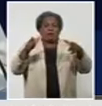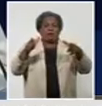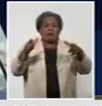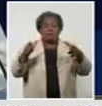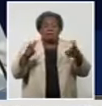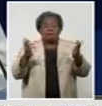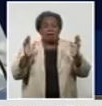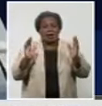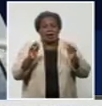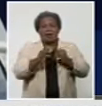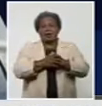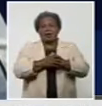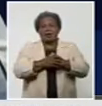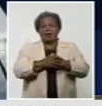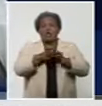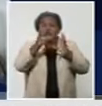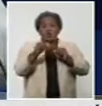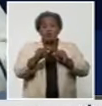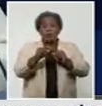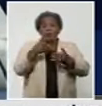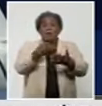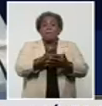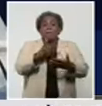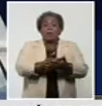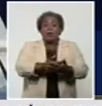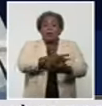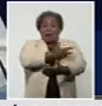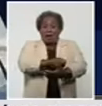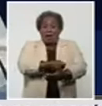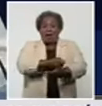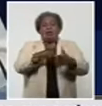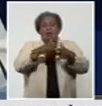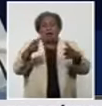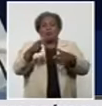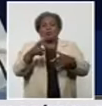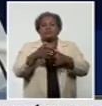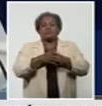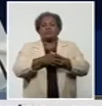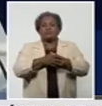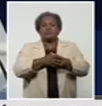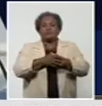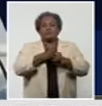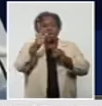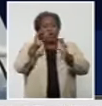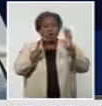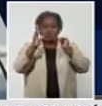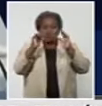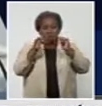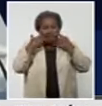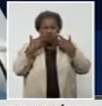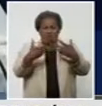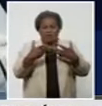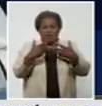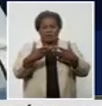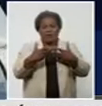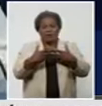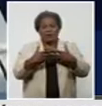es elevado, el número de muestras procesadas es elevado. Se concentra fundamentalmente en